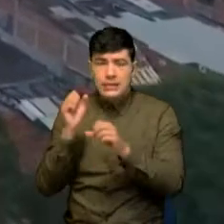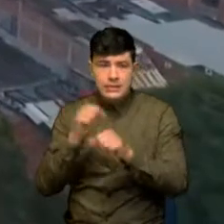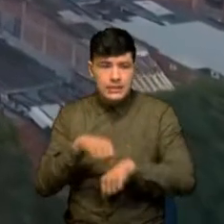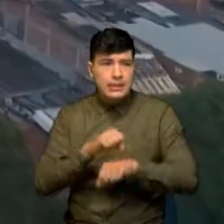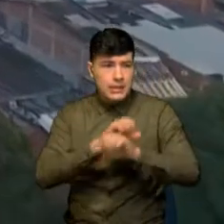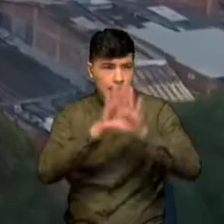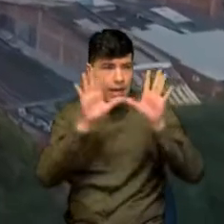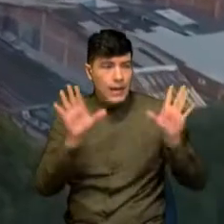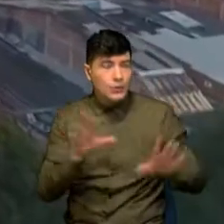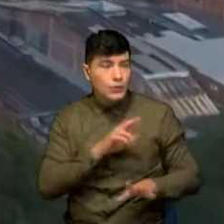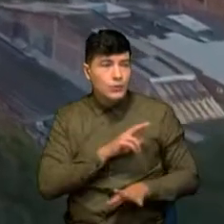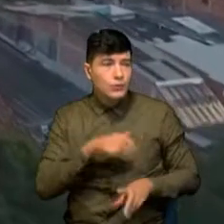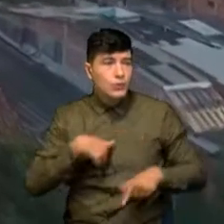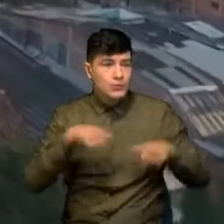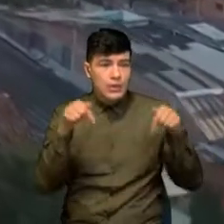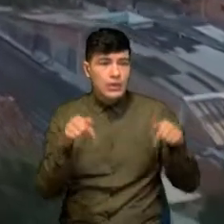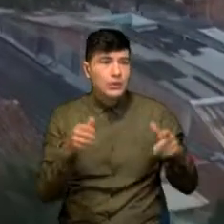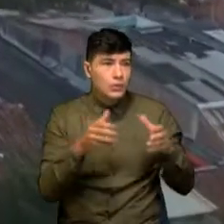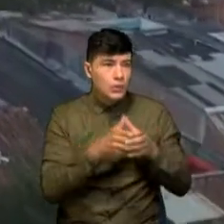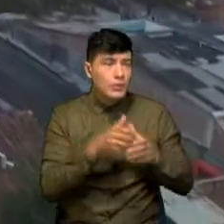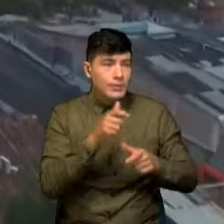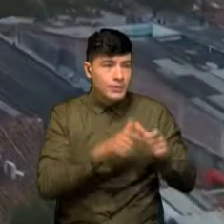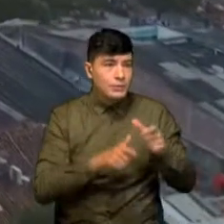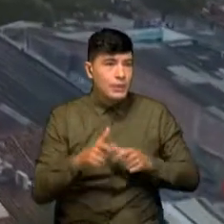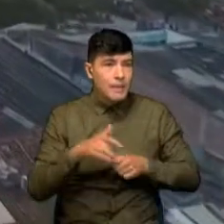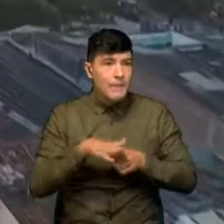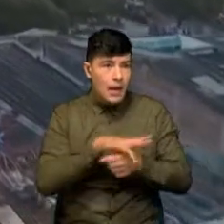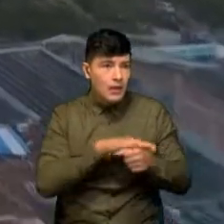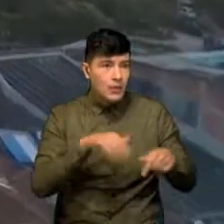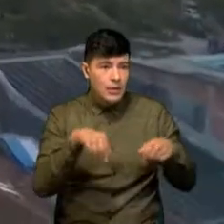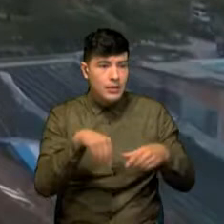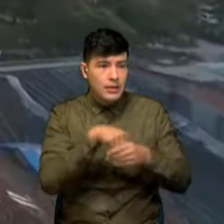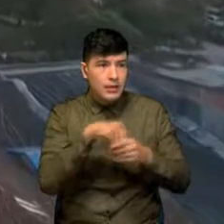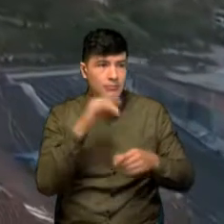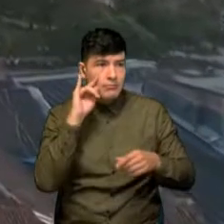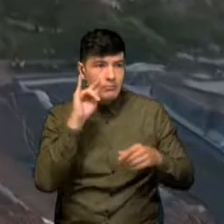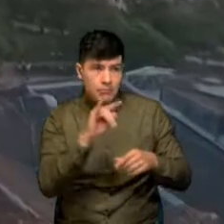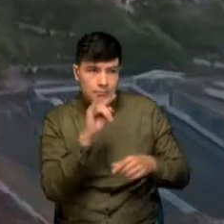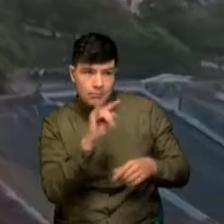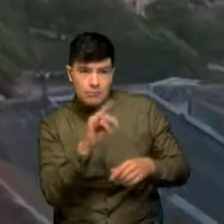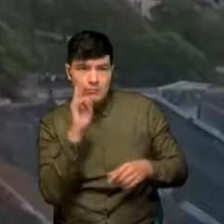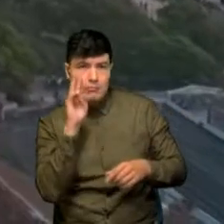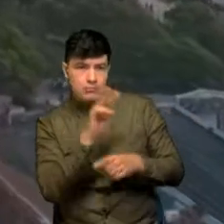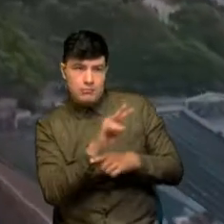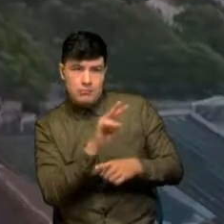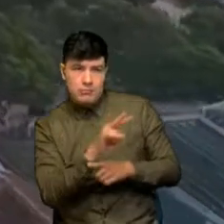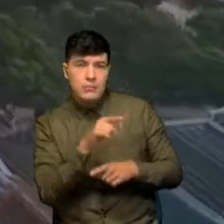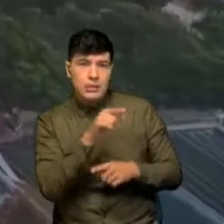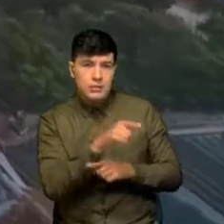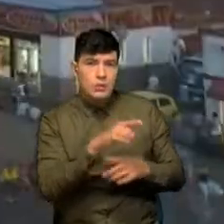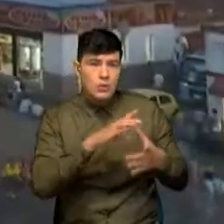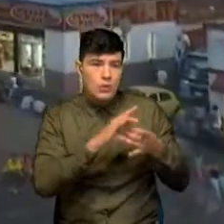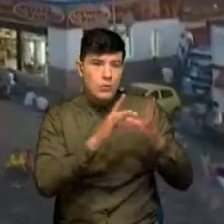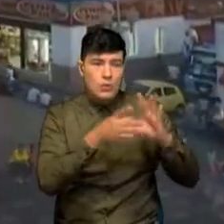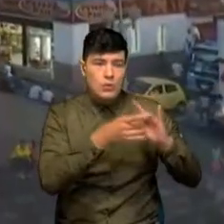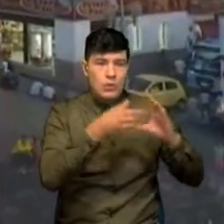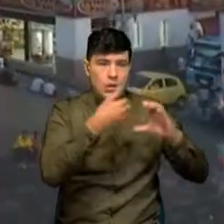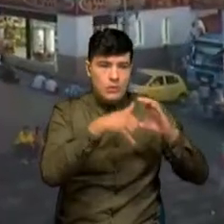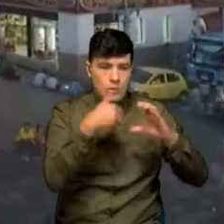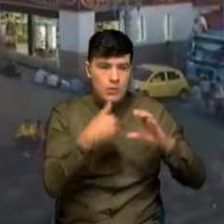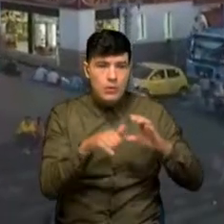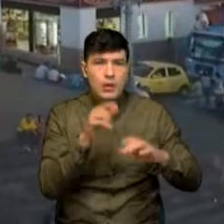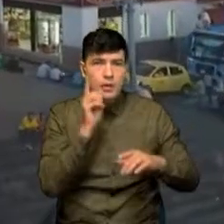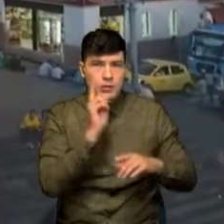un frente de seguridad que manejamos varias redes de WhatsApp y